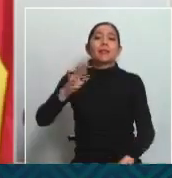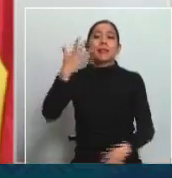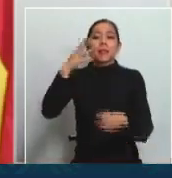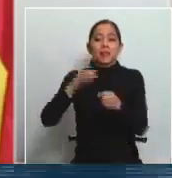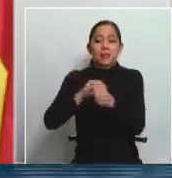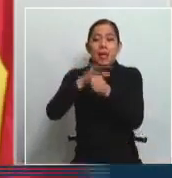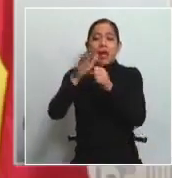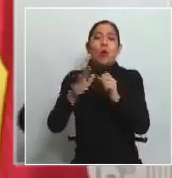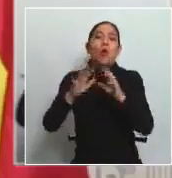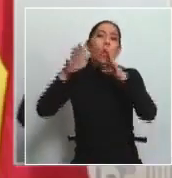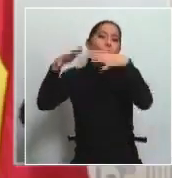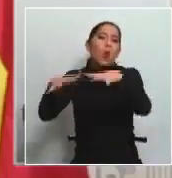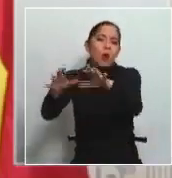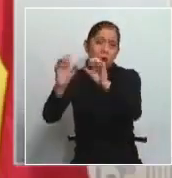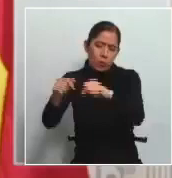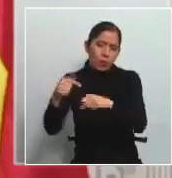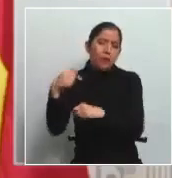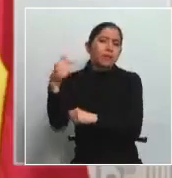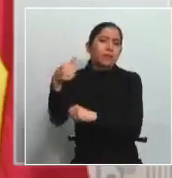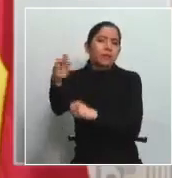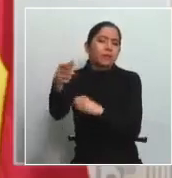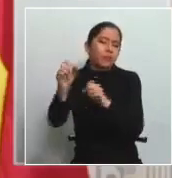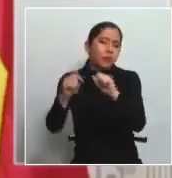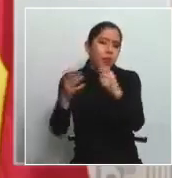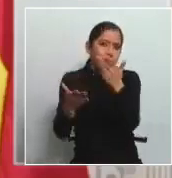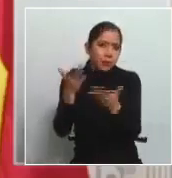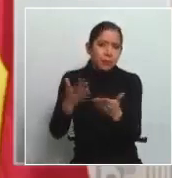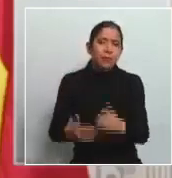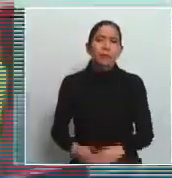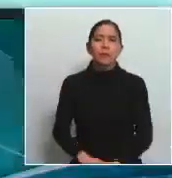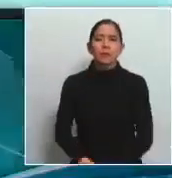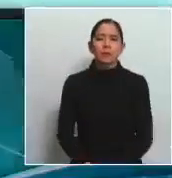que pudiese venir más adelante.